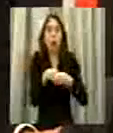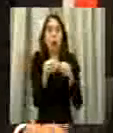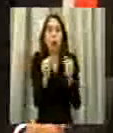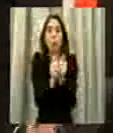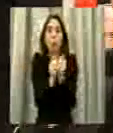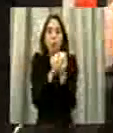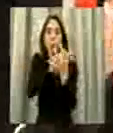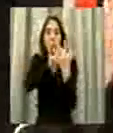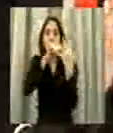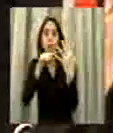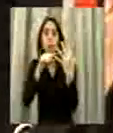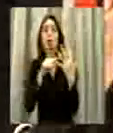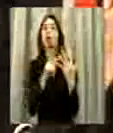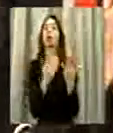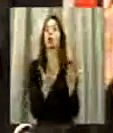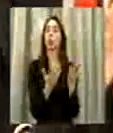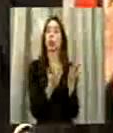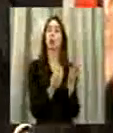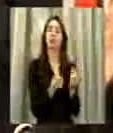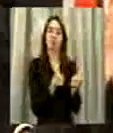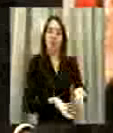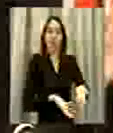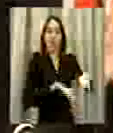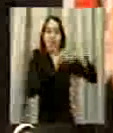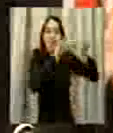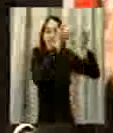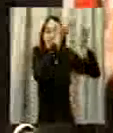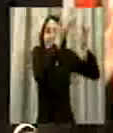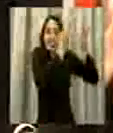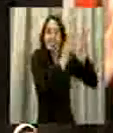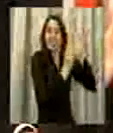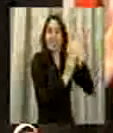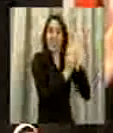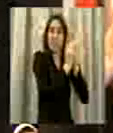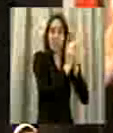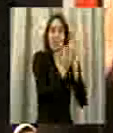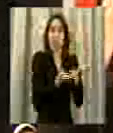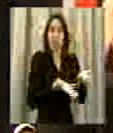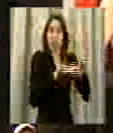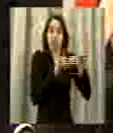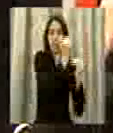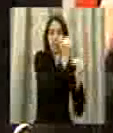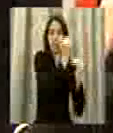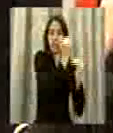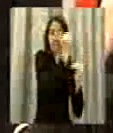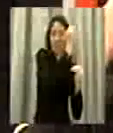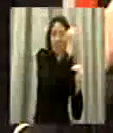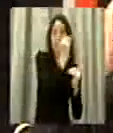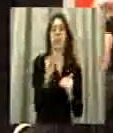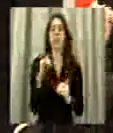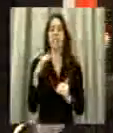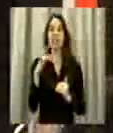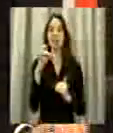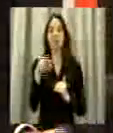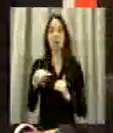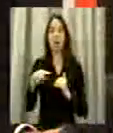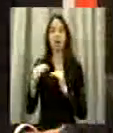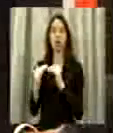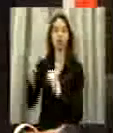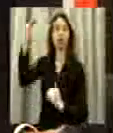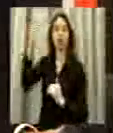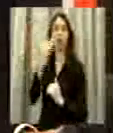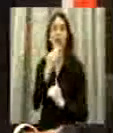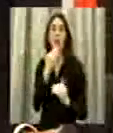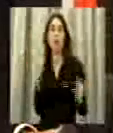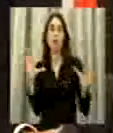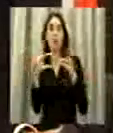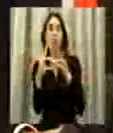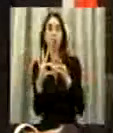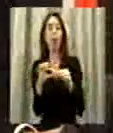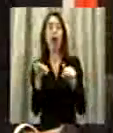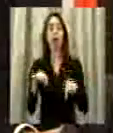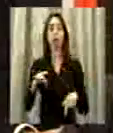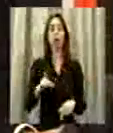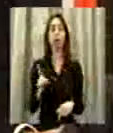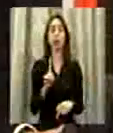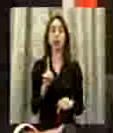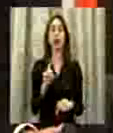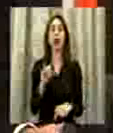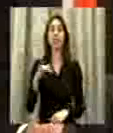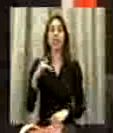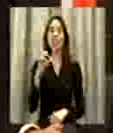porque muchas veces cuando hay crecimiento potente, la inflación se acelera. En este caso, nosotros tenemos una inflación bajo control y creo que